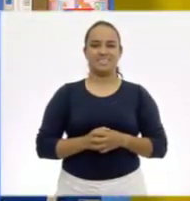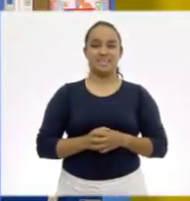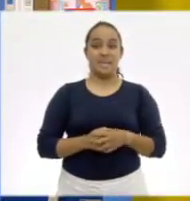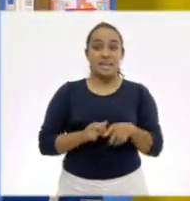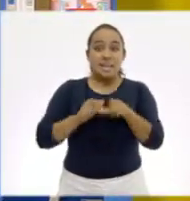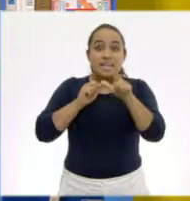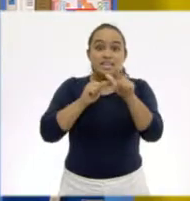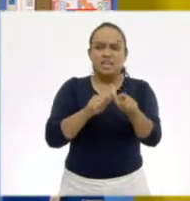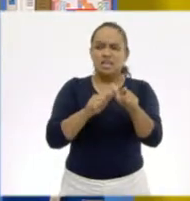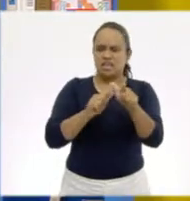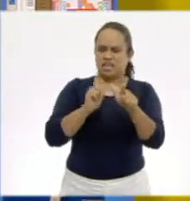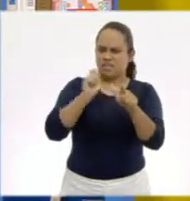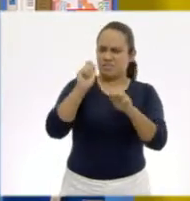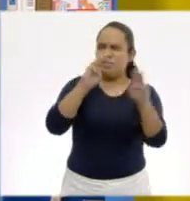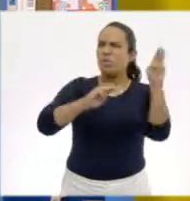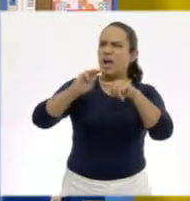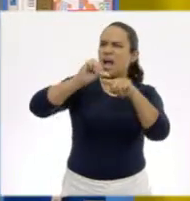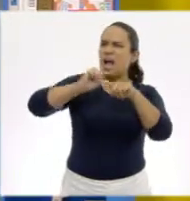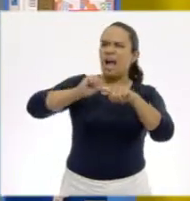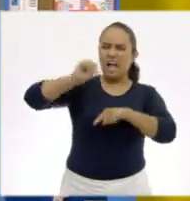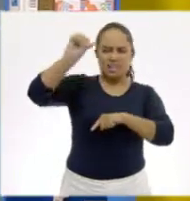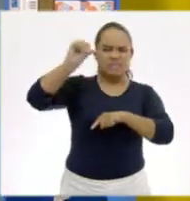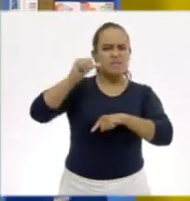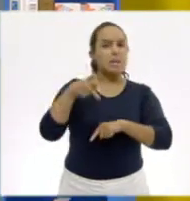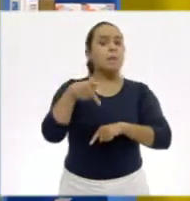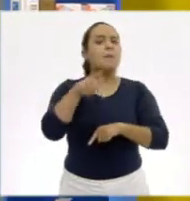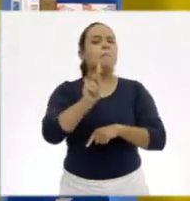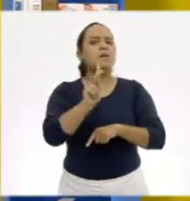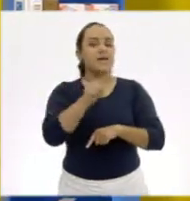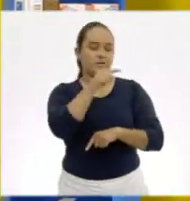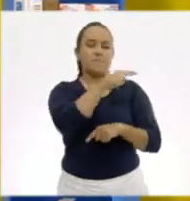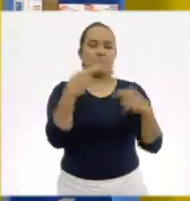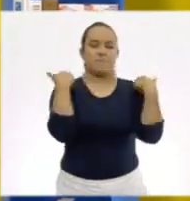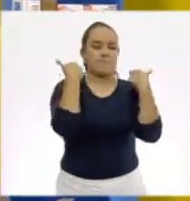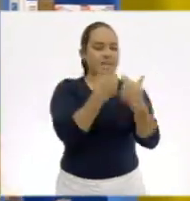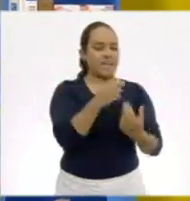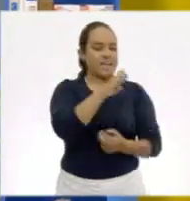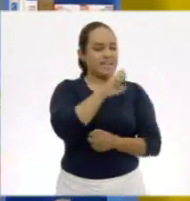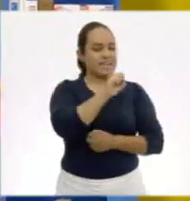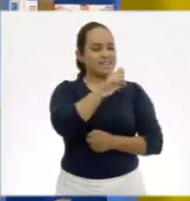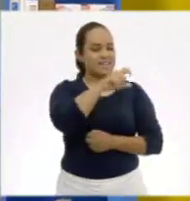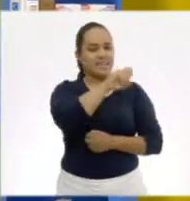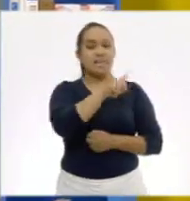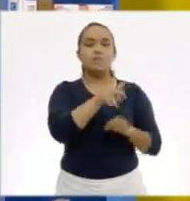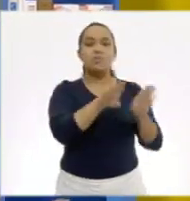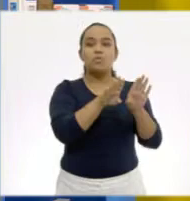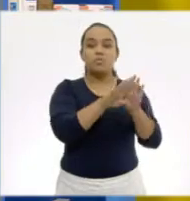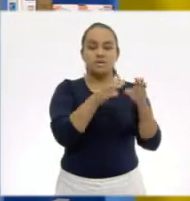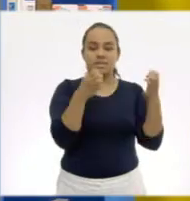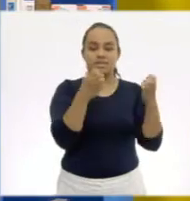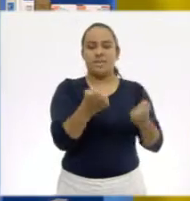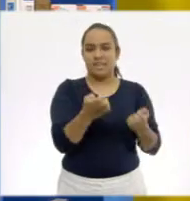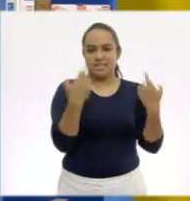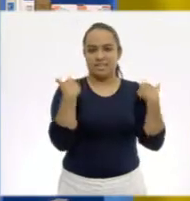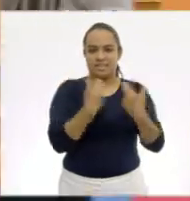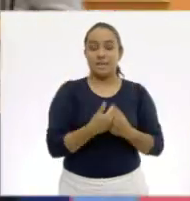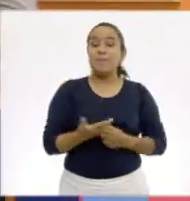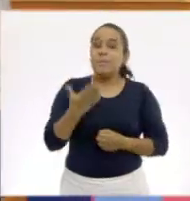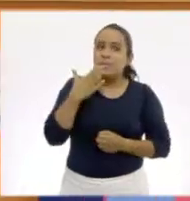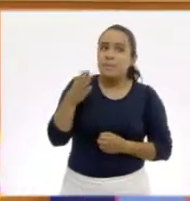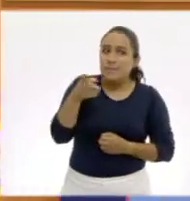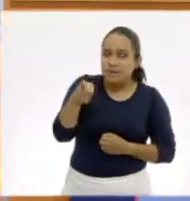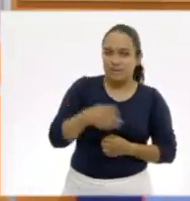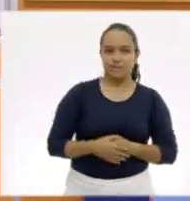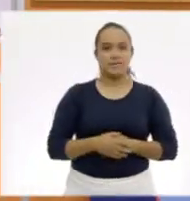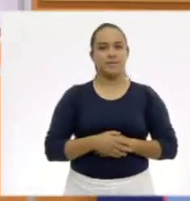Seguimos con las montañas más altas. Y para eso, tenemos aquí al maestro Ezequiel. Hola, maestro Ezequiel. ¿Cómo estás? Bien, ¿y tú? Bien,